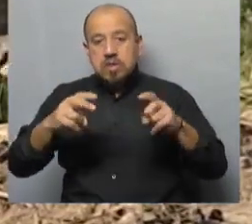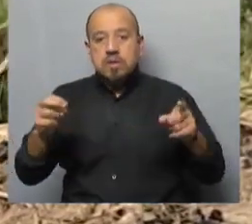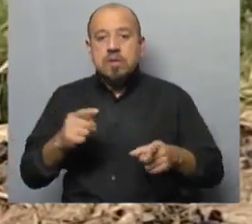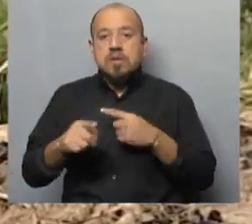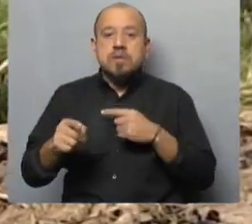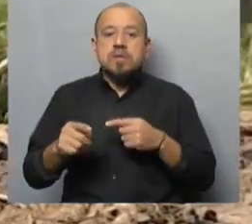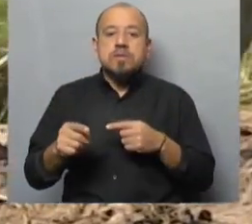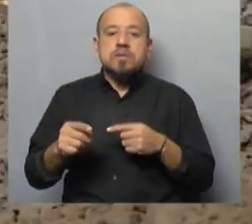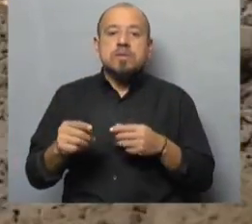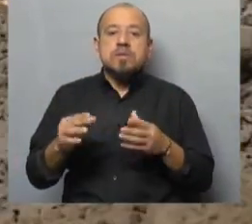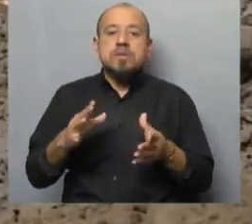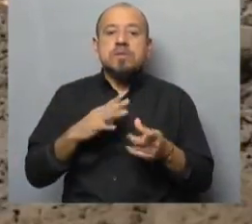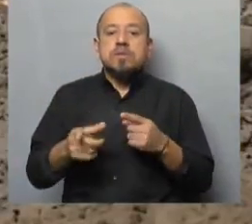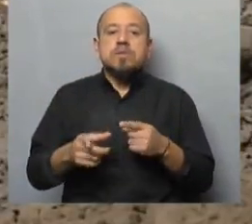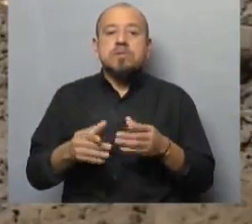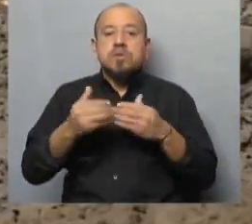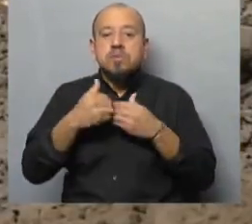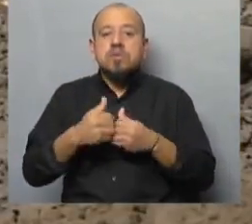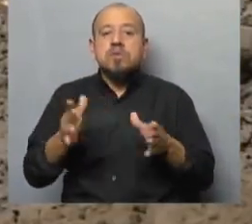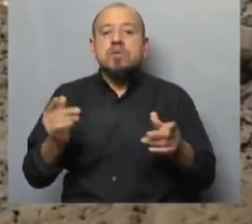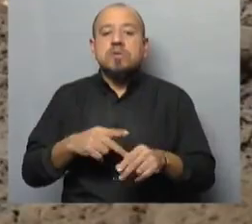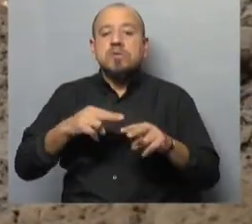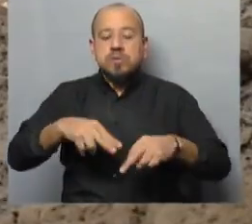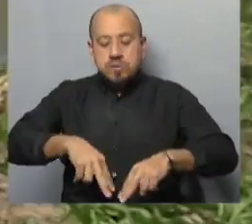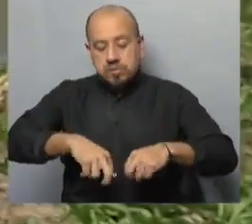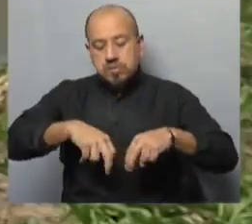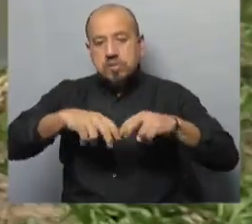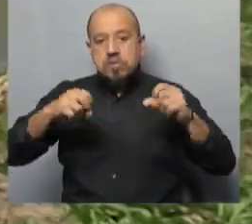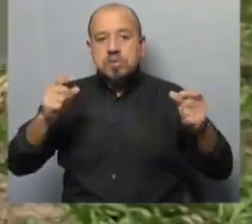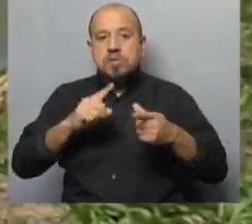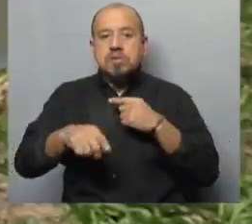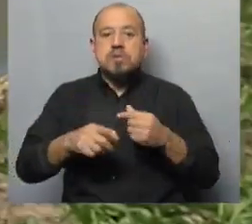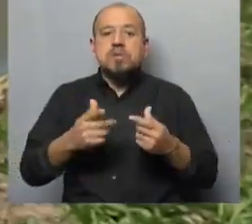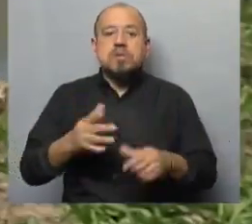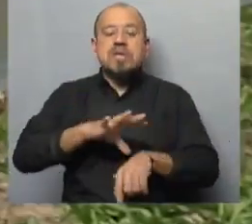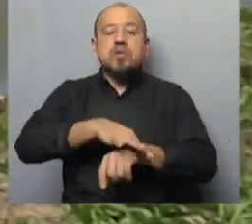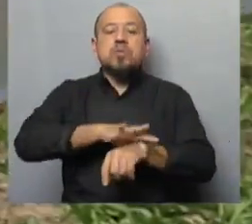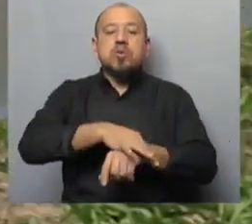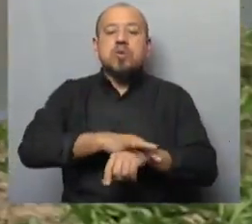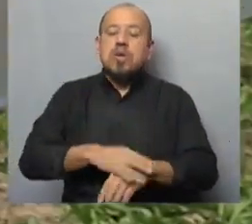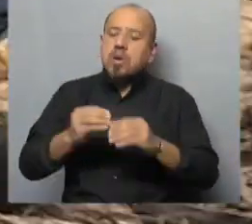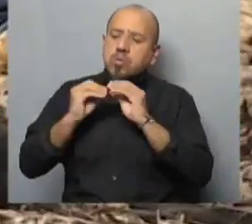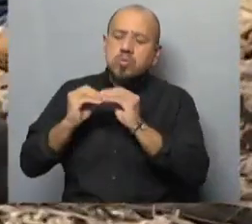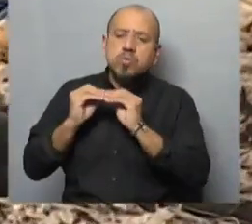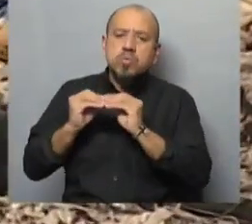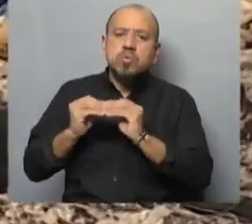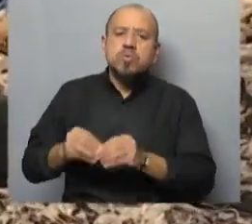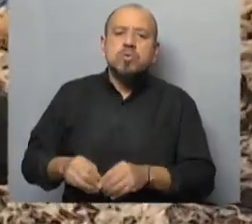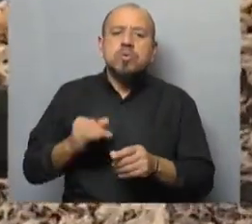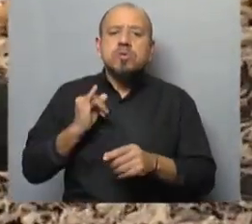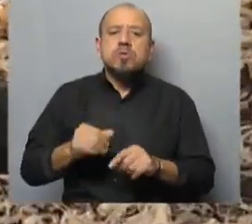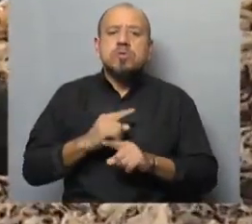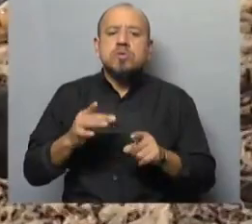mbd noticias antes de comenzar las excavaciones el equipo de antropología forense consultó específicamente si